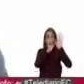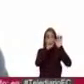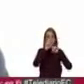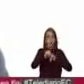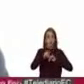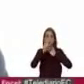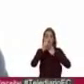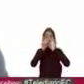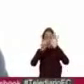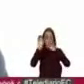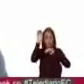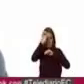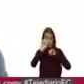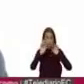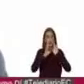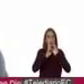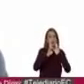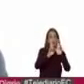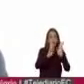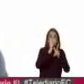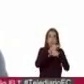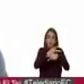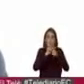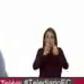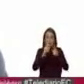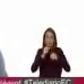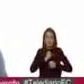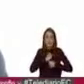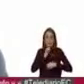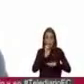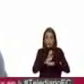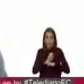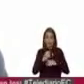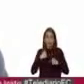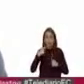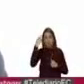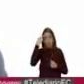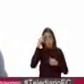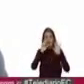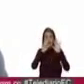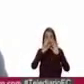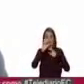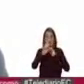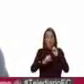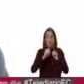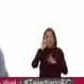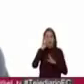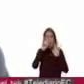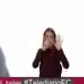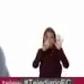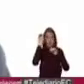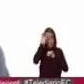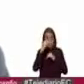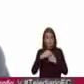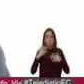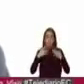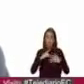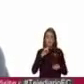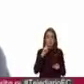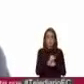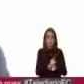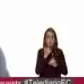para el PIB en este año. Nosotros estimamos una contracción de 8,7%. Es decir, estamos viviendo un año sumamente difícil. Como